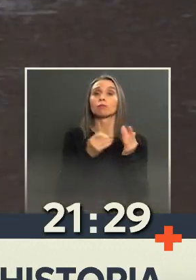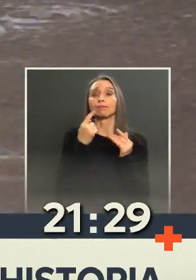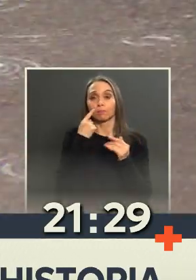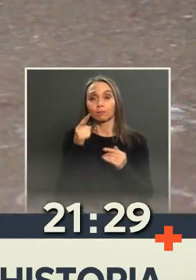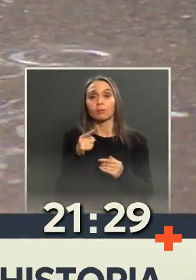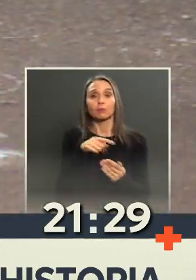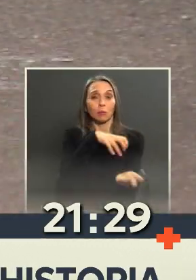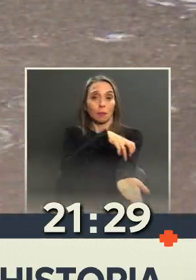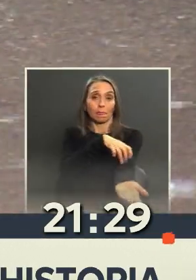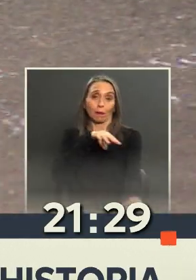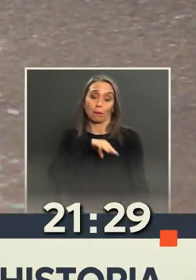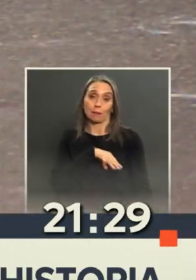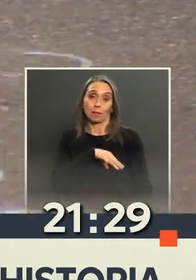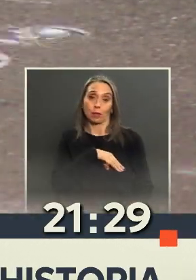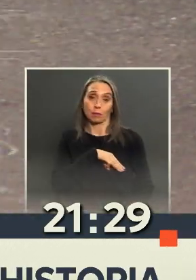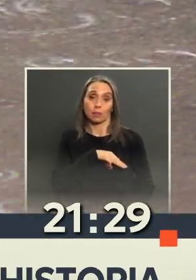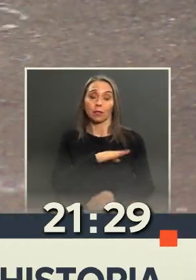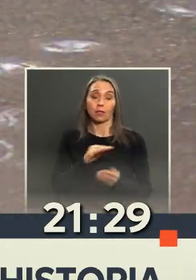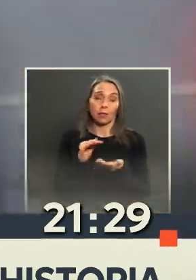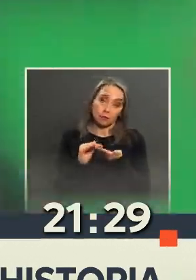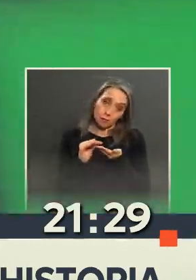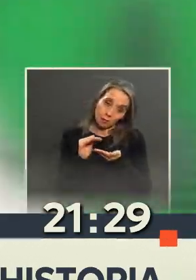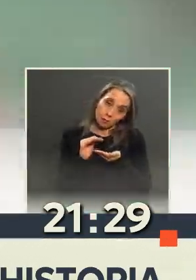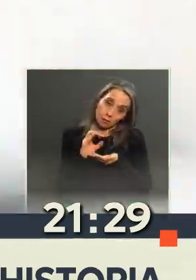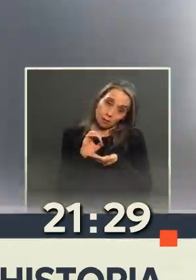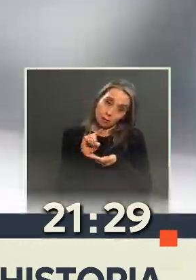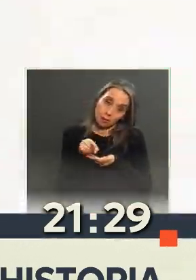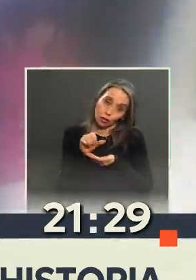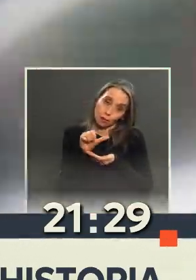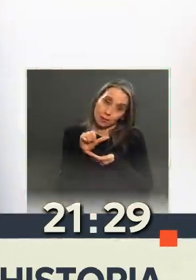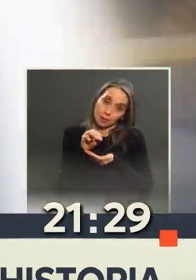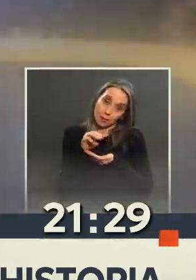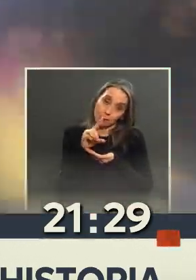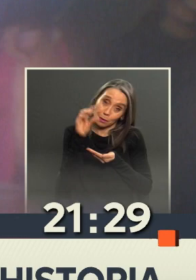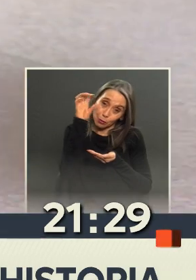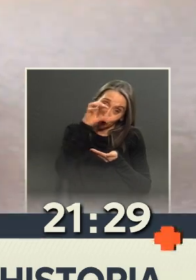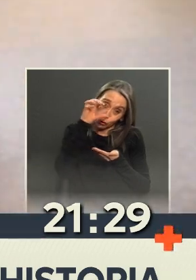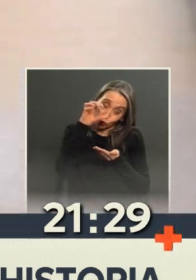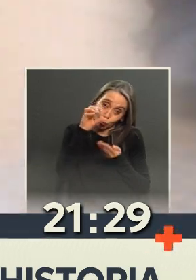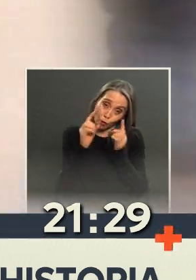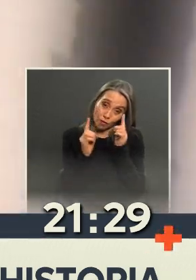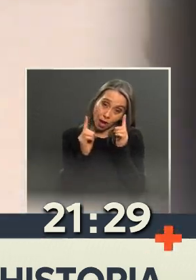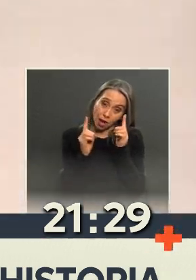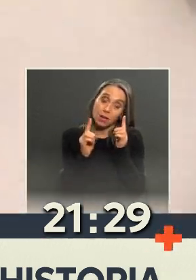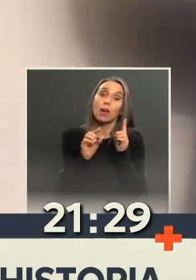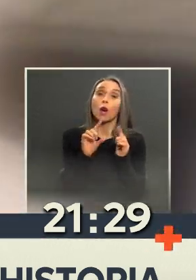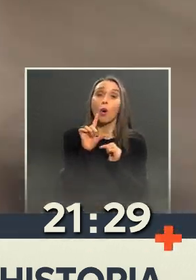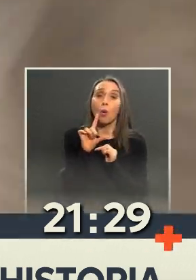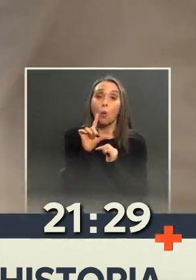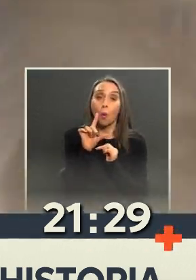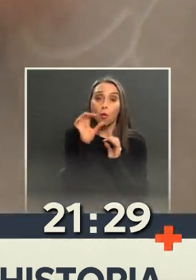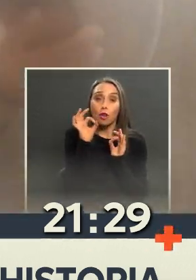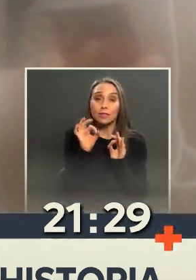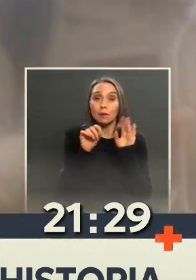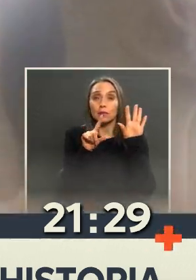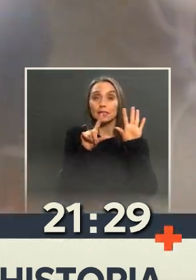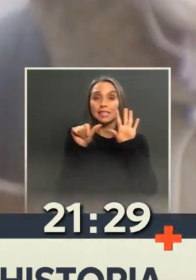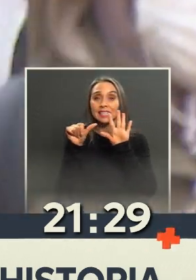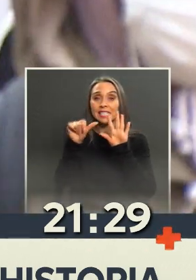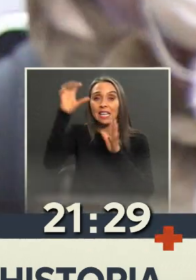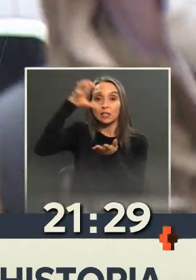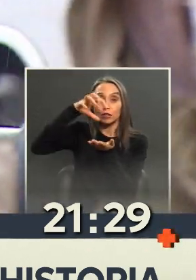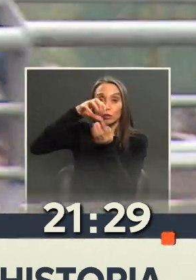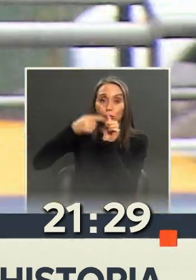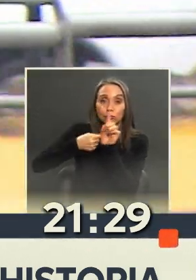sólo han caído 06 milímetros de precipitaciones cuando lo normal en julio es de 76 una